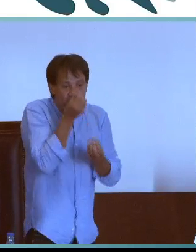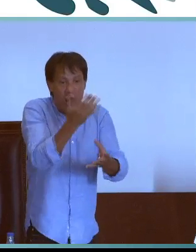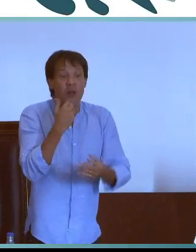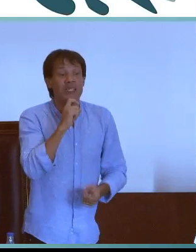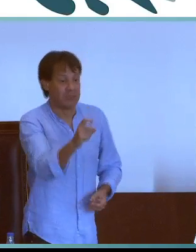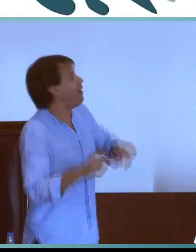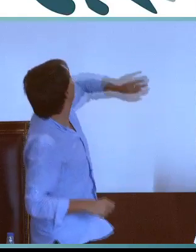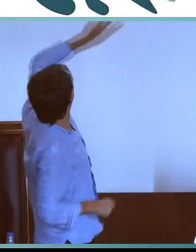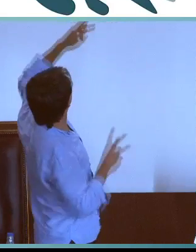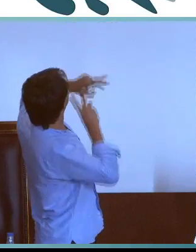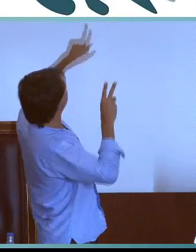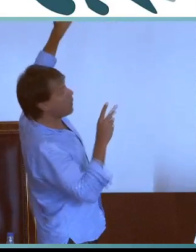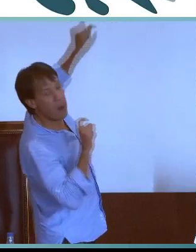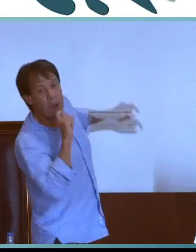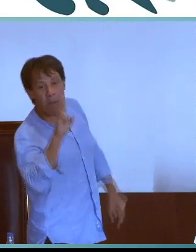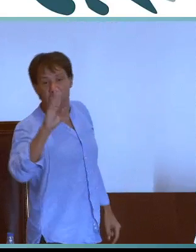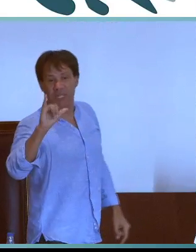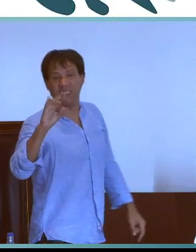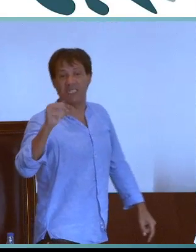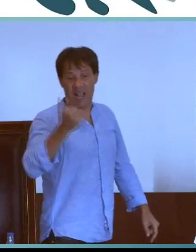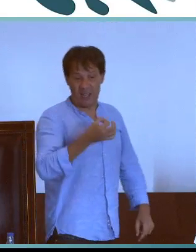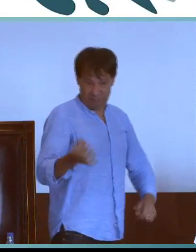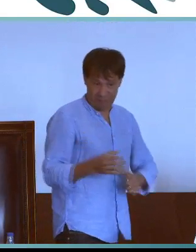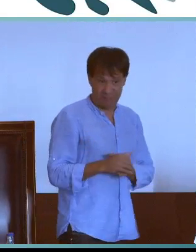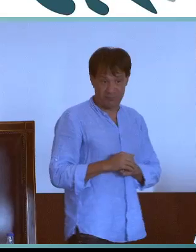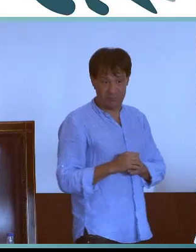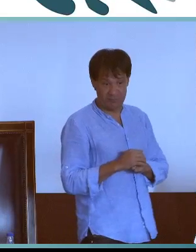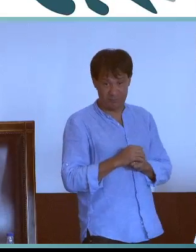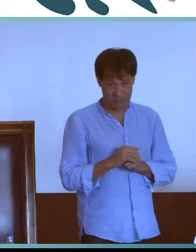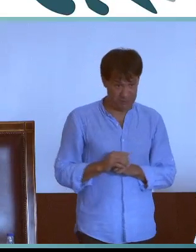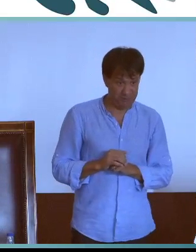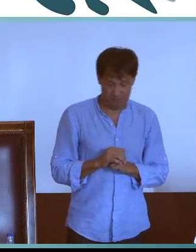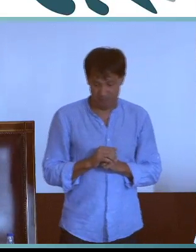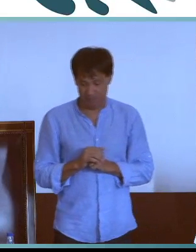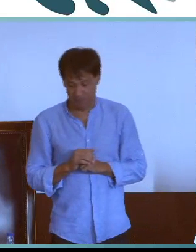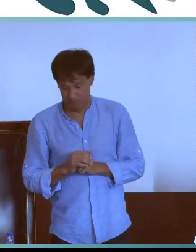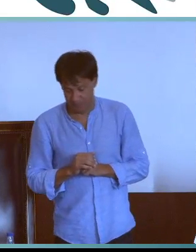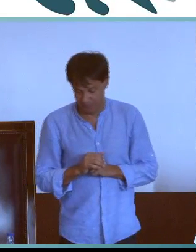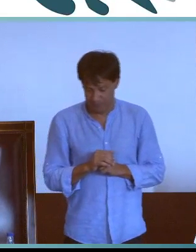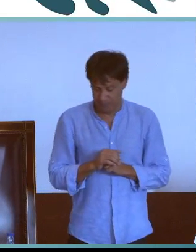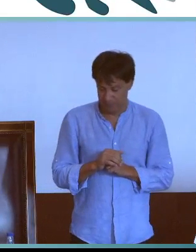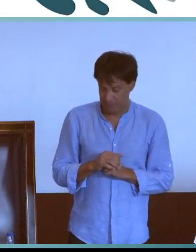es. Señal es un aviso o una pista.